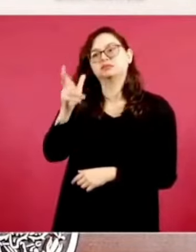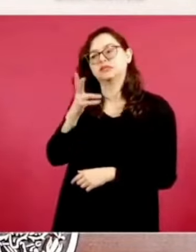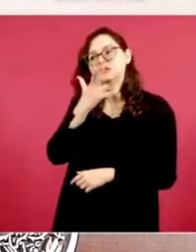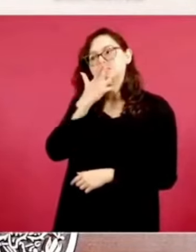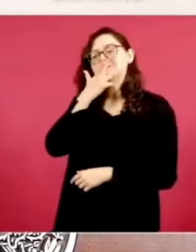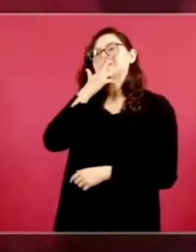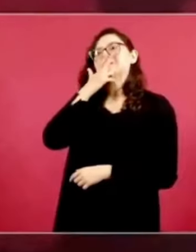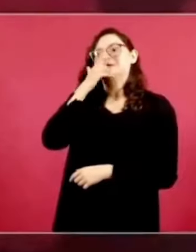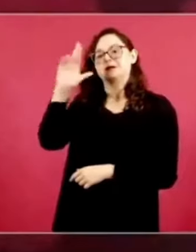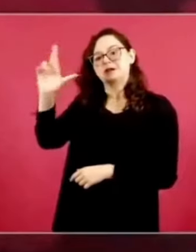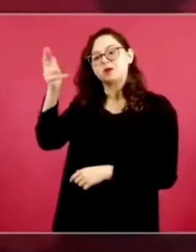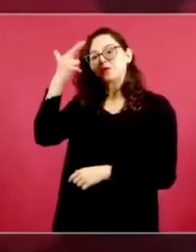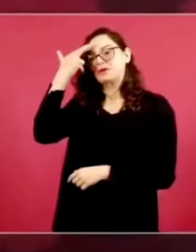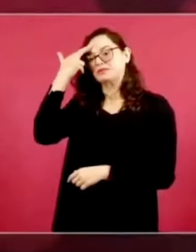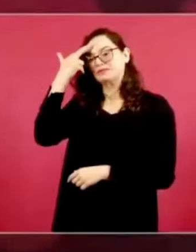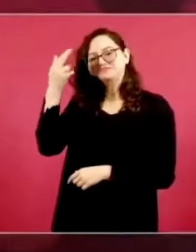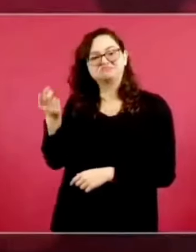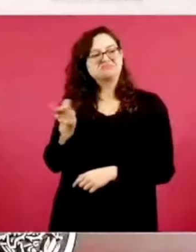Nadie se acuerda